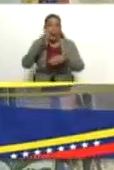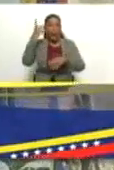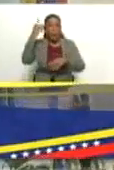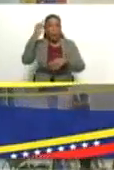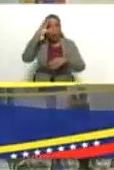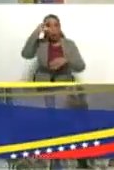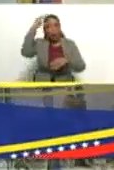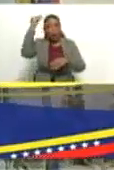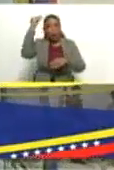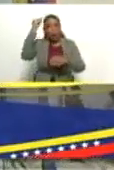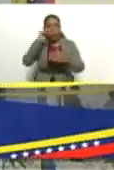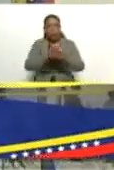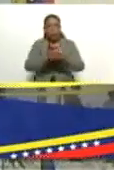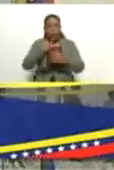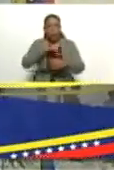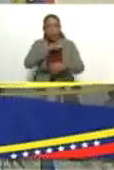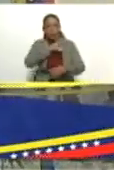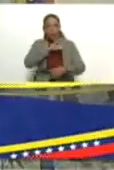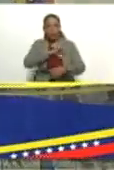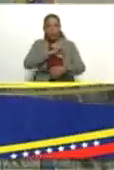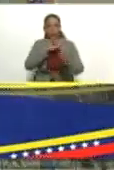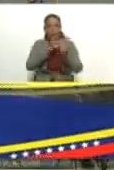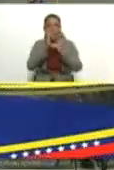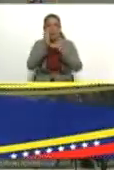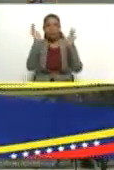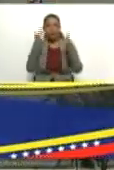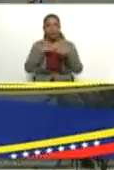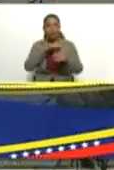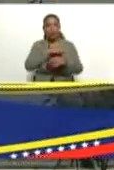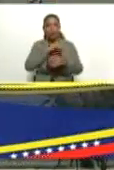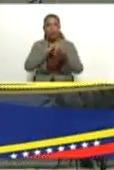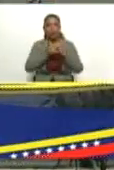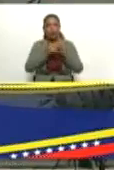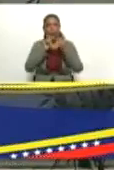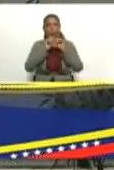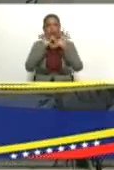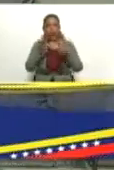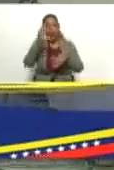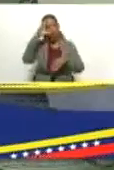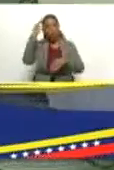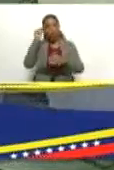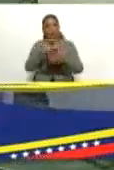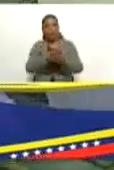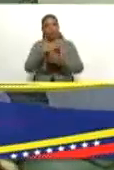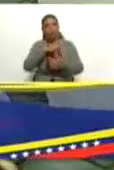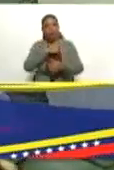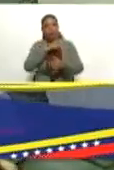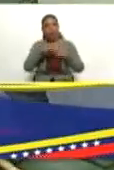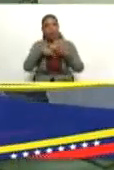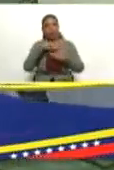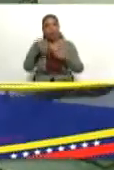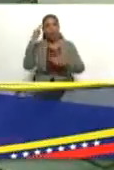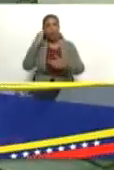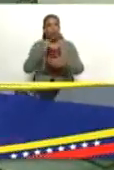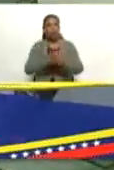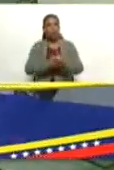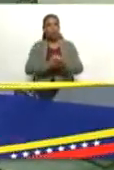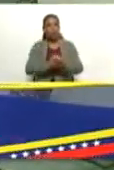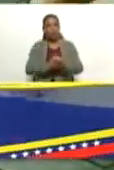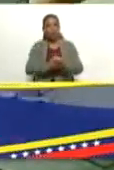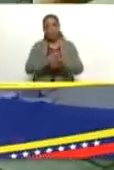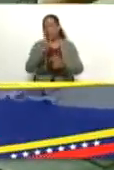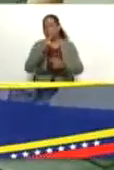Padre Creador y por nuestro Señor Jesucristo. Somos una bendición de Dios, nuestra revolución bolivariana, si no, no